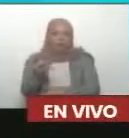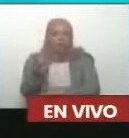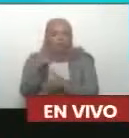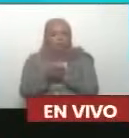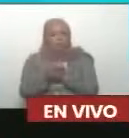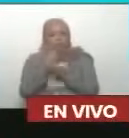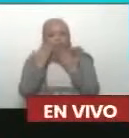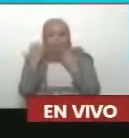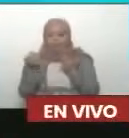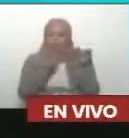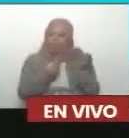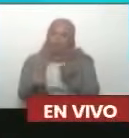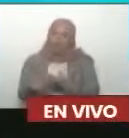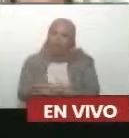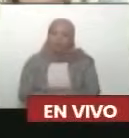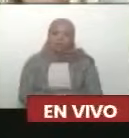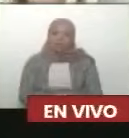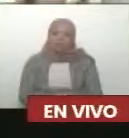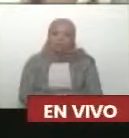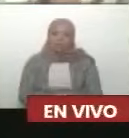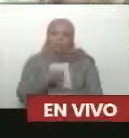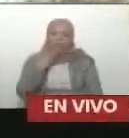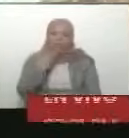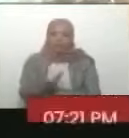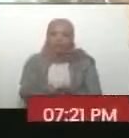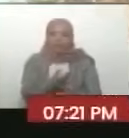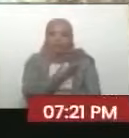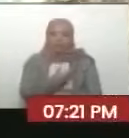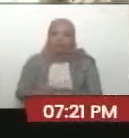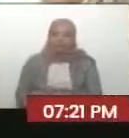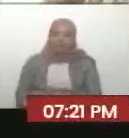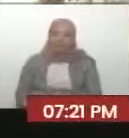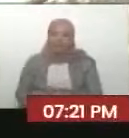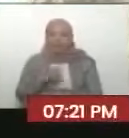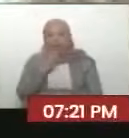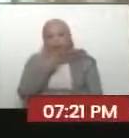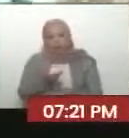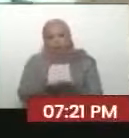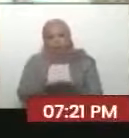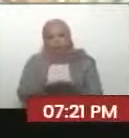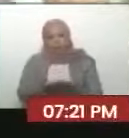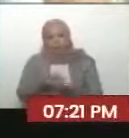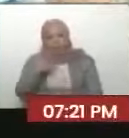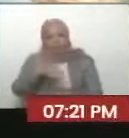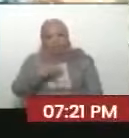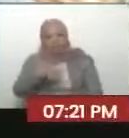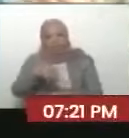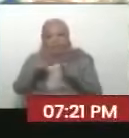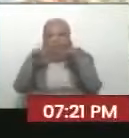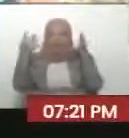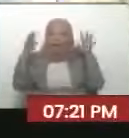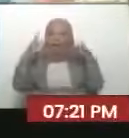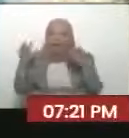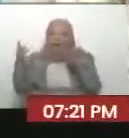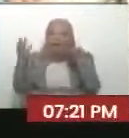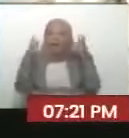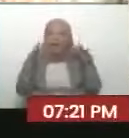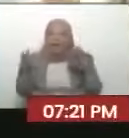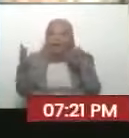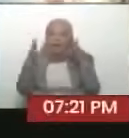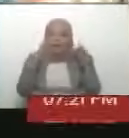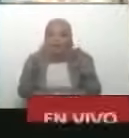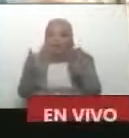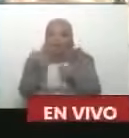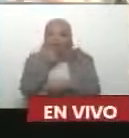Yulimar, bienvenida. Ay, muchas gracias, presidente. Ay, muchas gracias a todos.